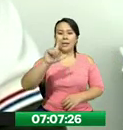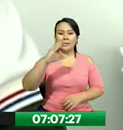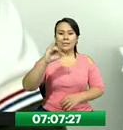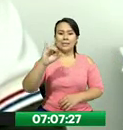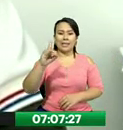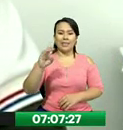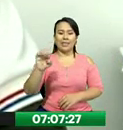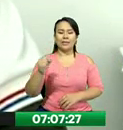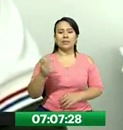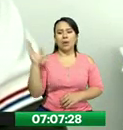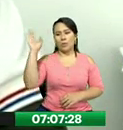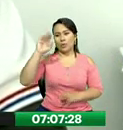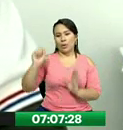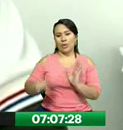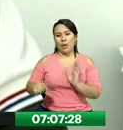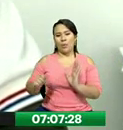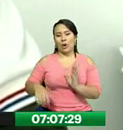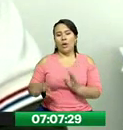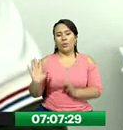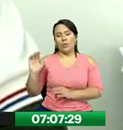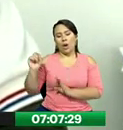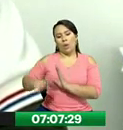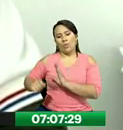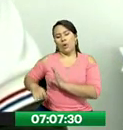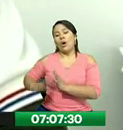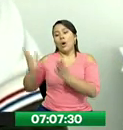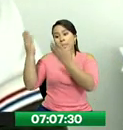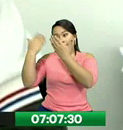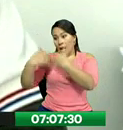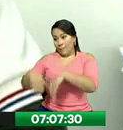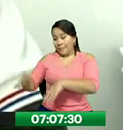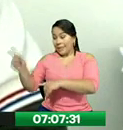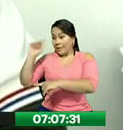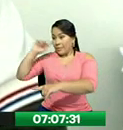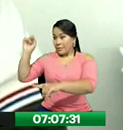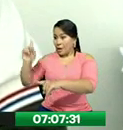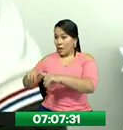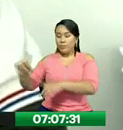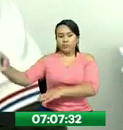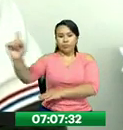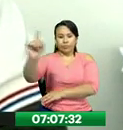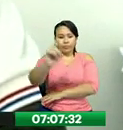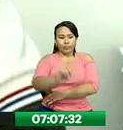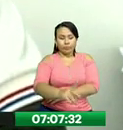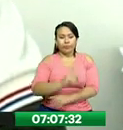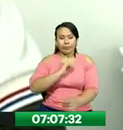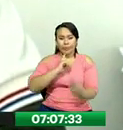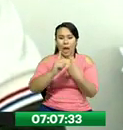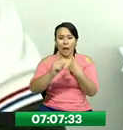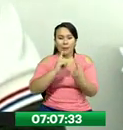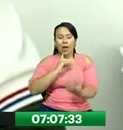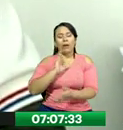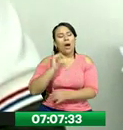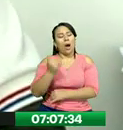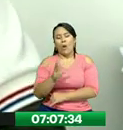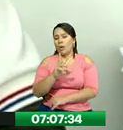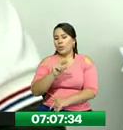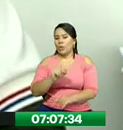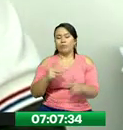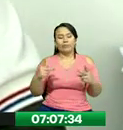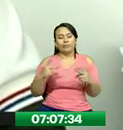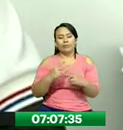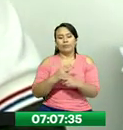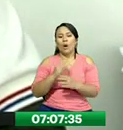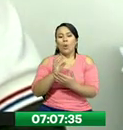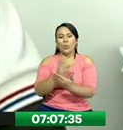la parte legal. Está trabajando con sus abogados y una vez que ya esté todo cuadrado, él va a dar declaraciones. Seguimos trabajando en los